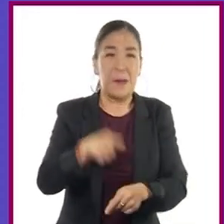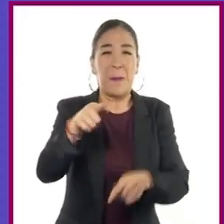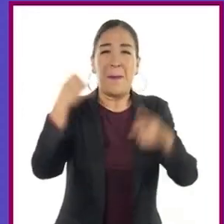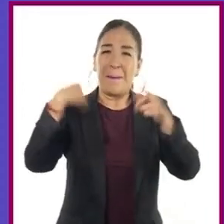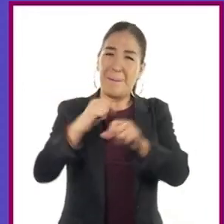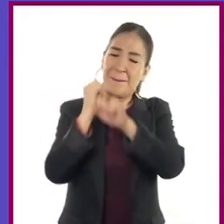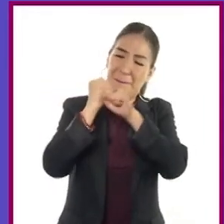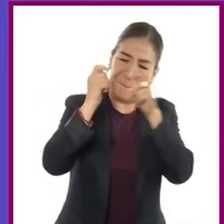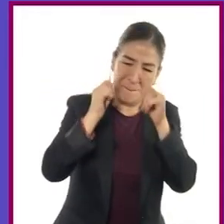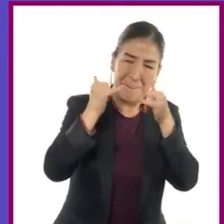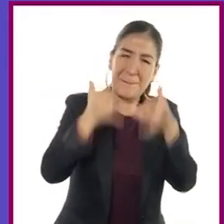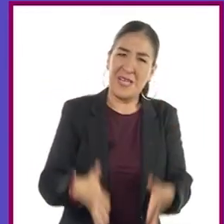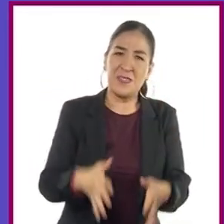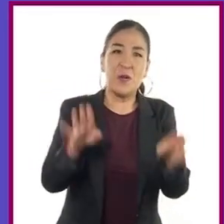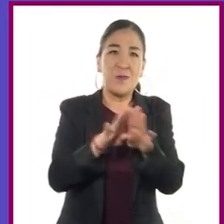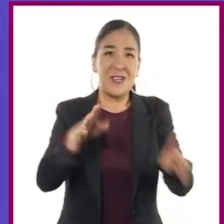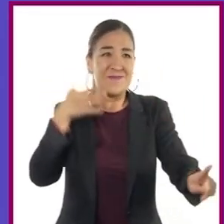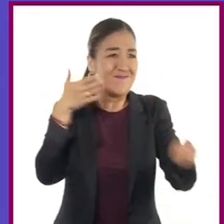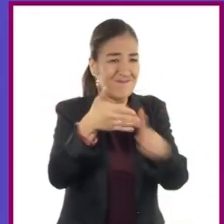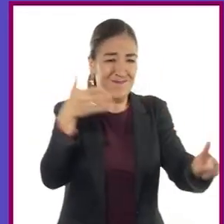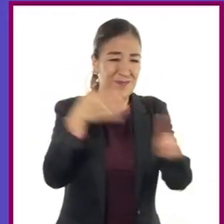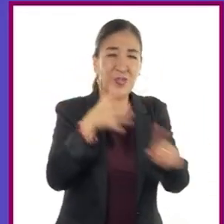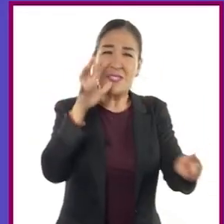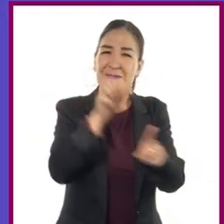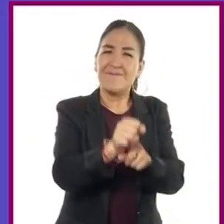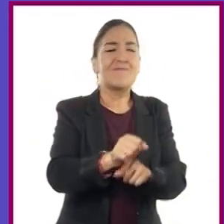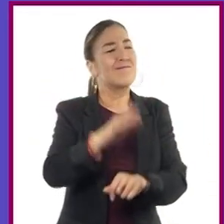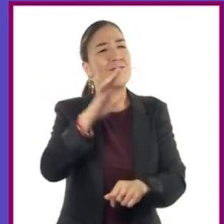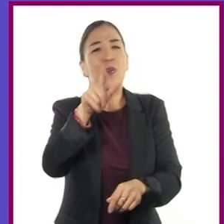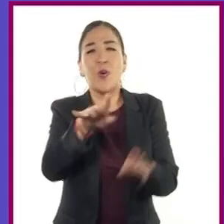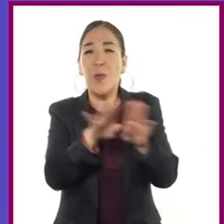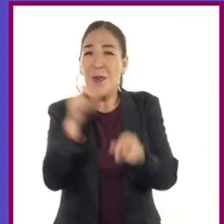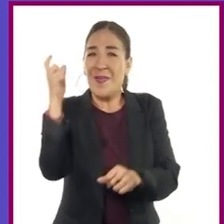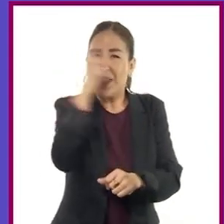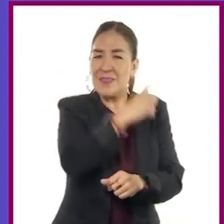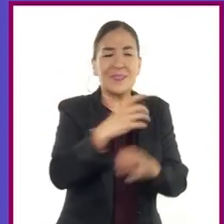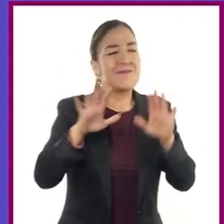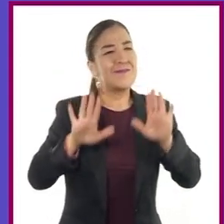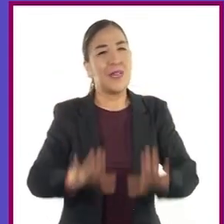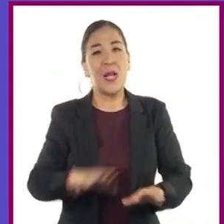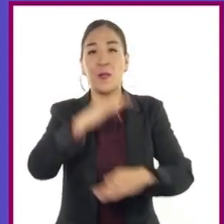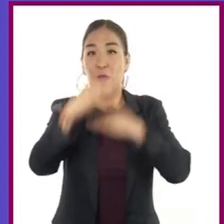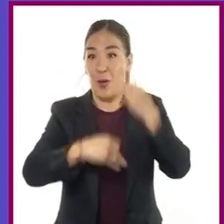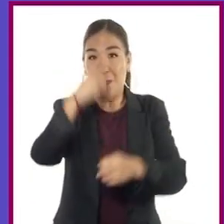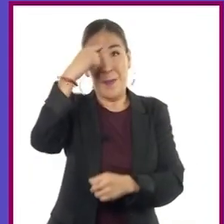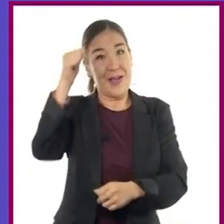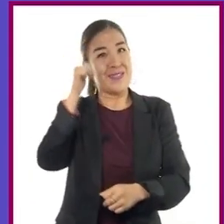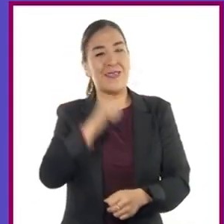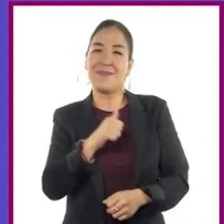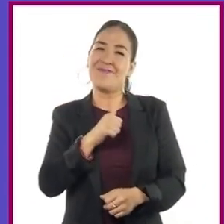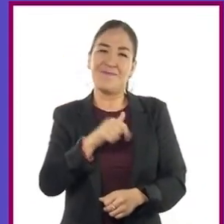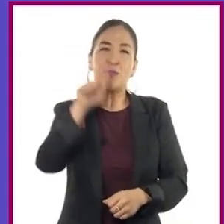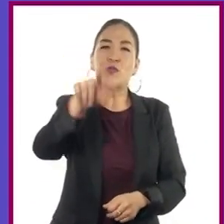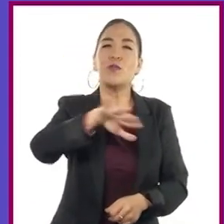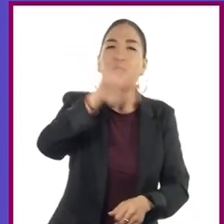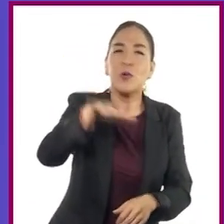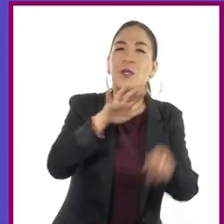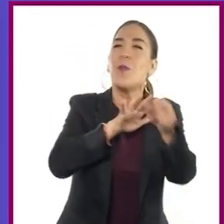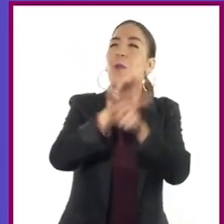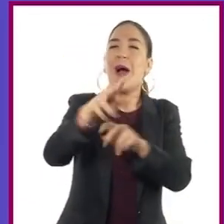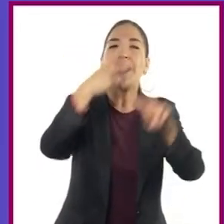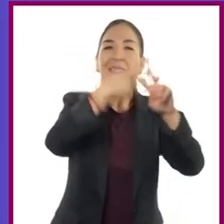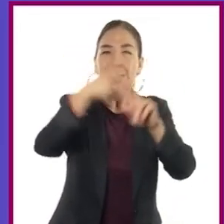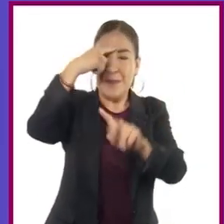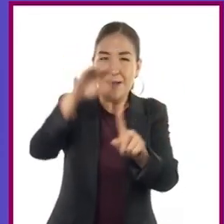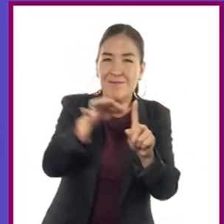a nada te aferres, porque en este mundo nada es para siempre. Búscate una estrella que sea tu guía.